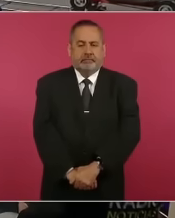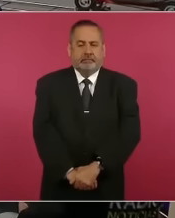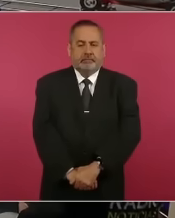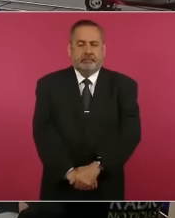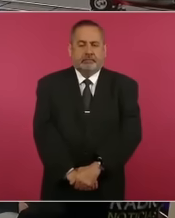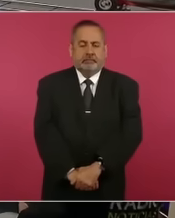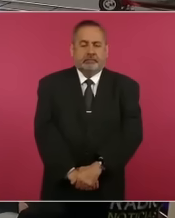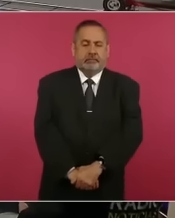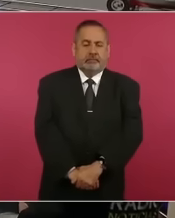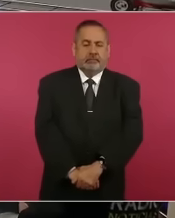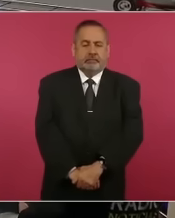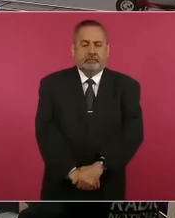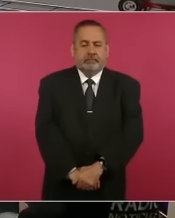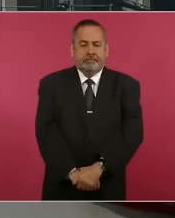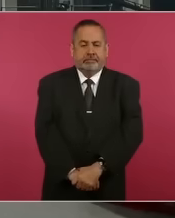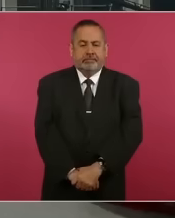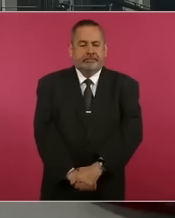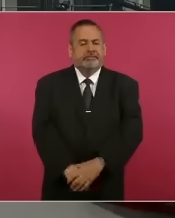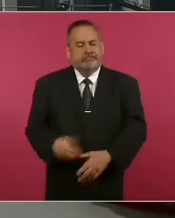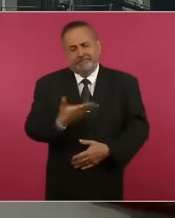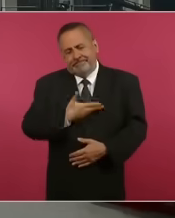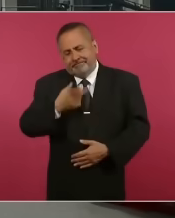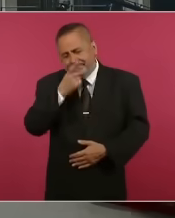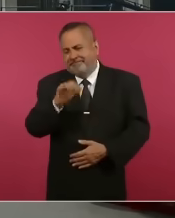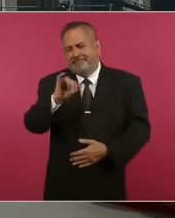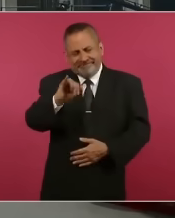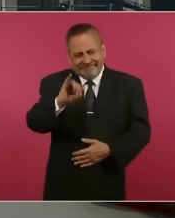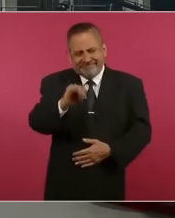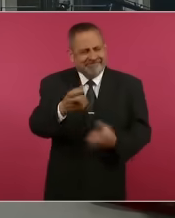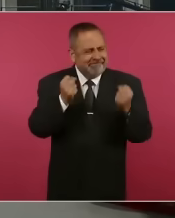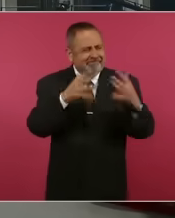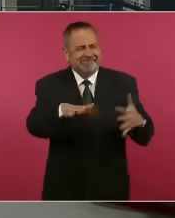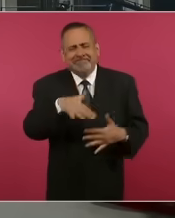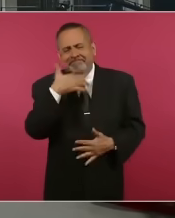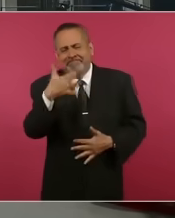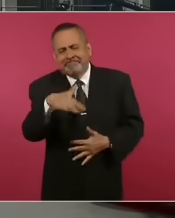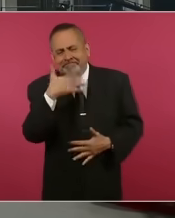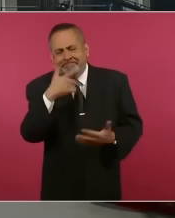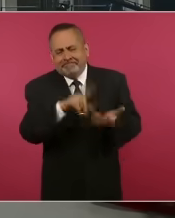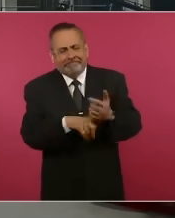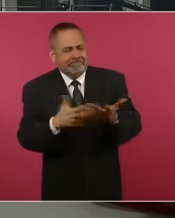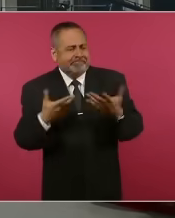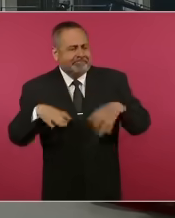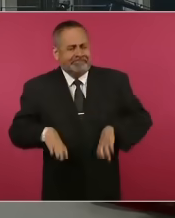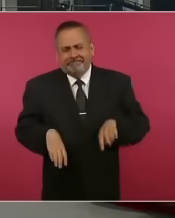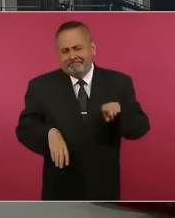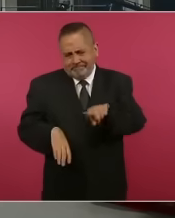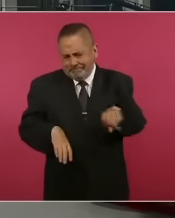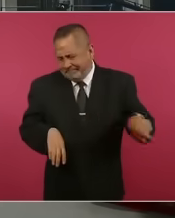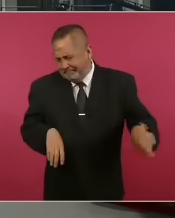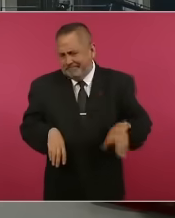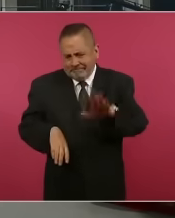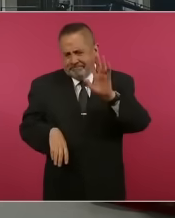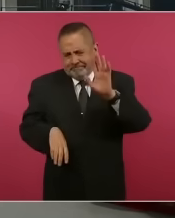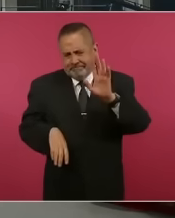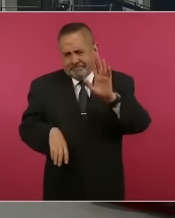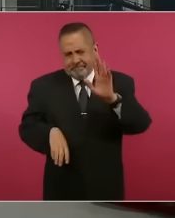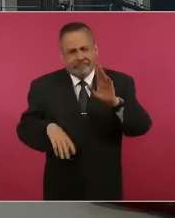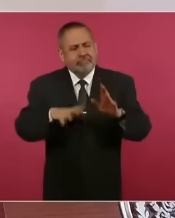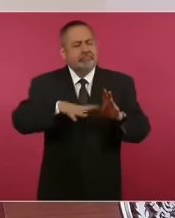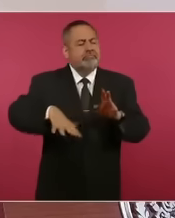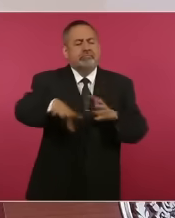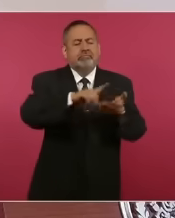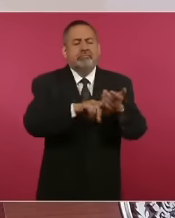Porque él es uno de los principales responsables del desmantelamiento de los sistemas públicos. Sí, y de la gran corrupción que se dio en todo el sector